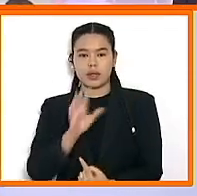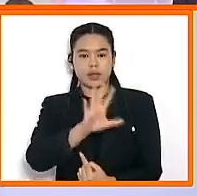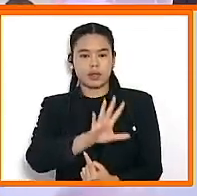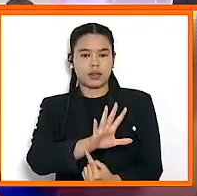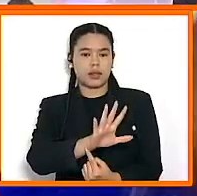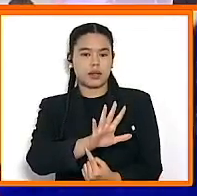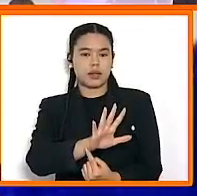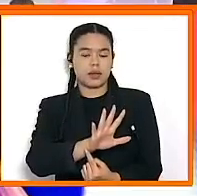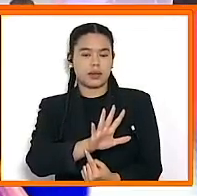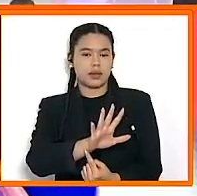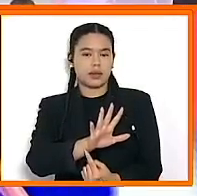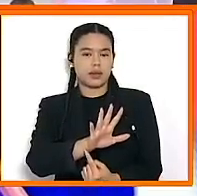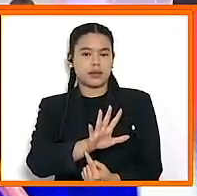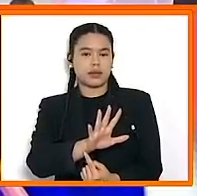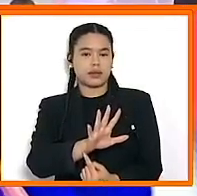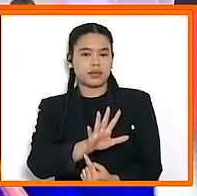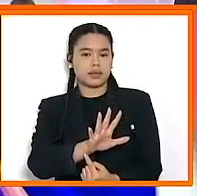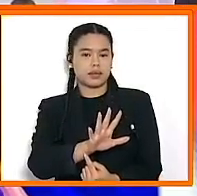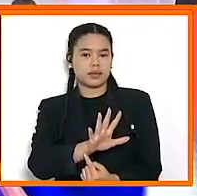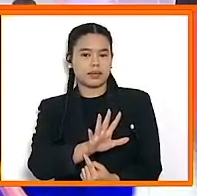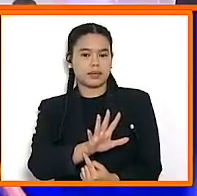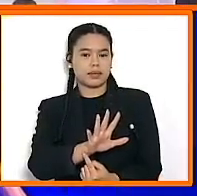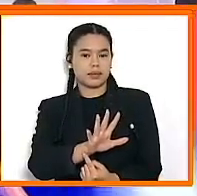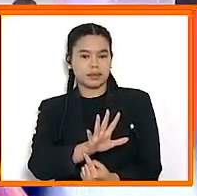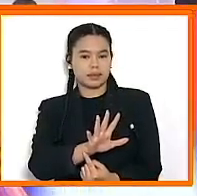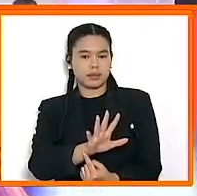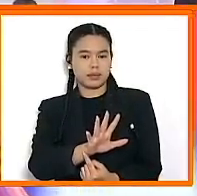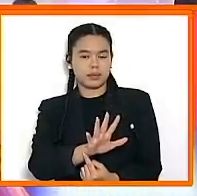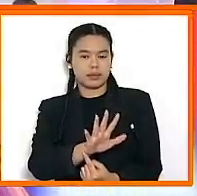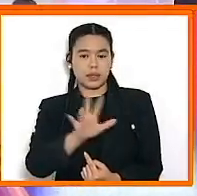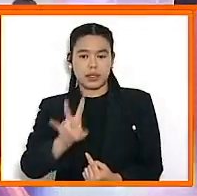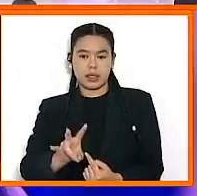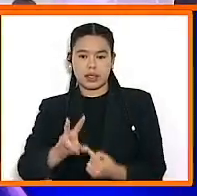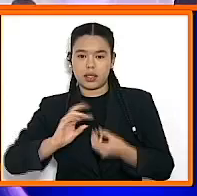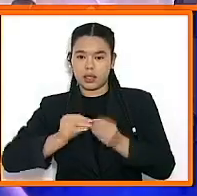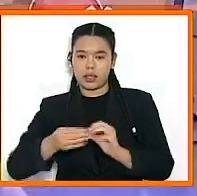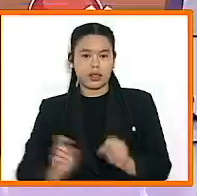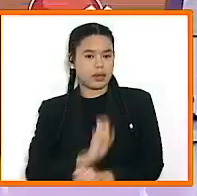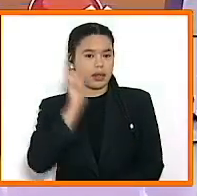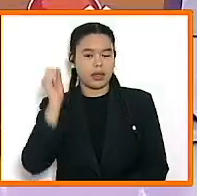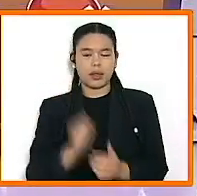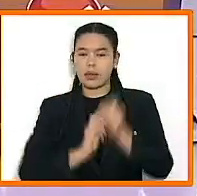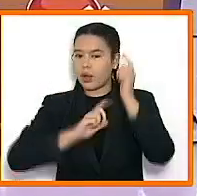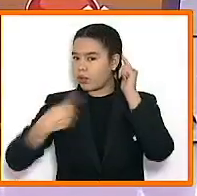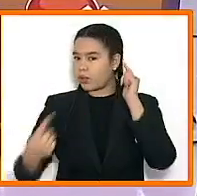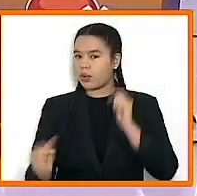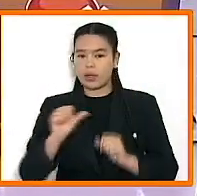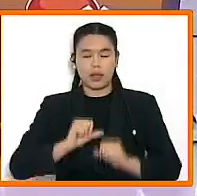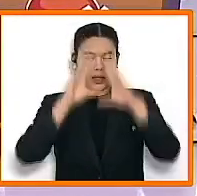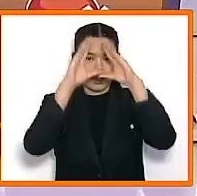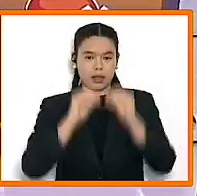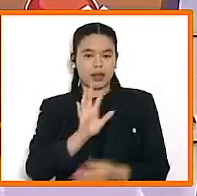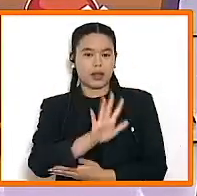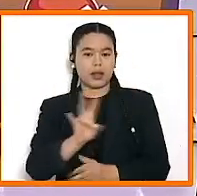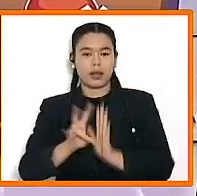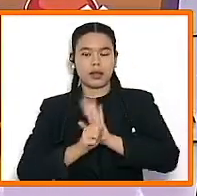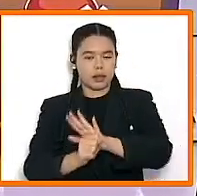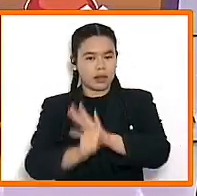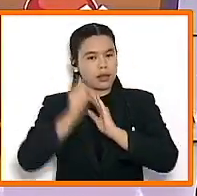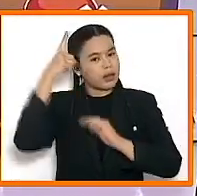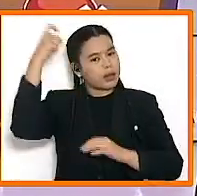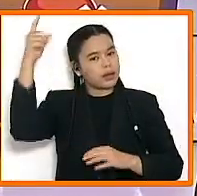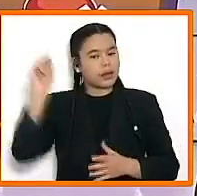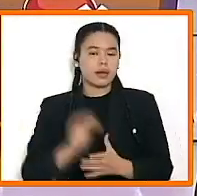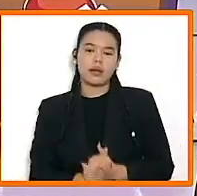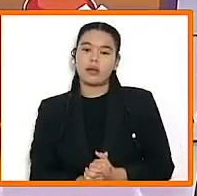5. Segundo dígito, el 7. El número ganador para diaria en esta noche es el 57 con su